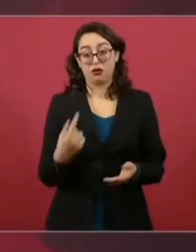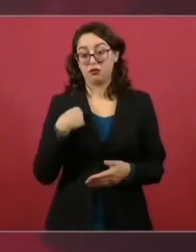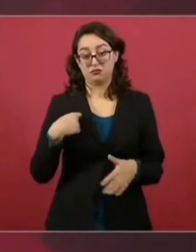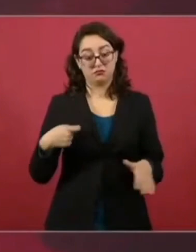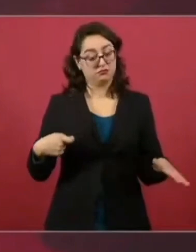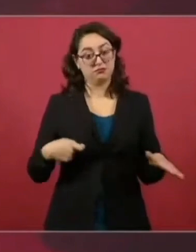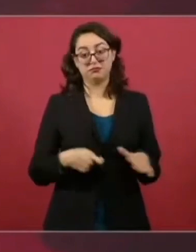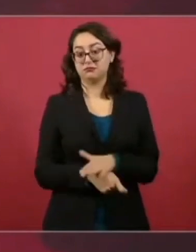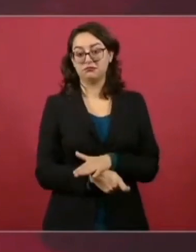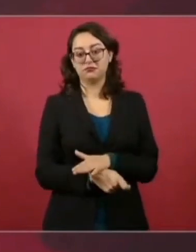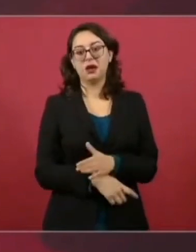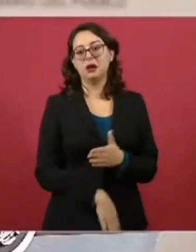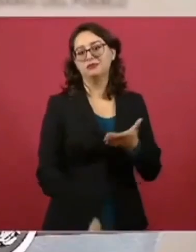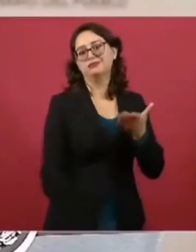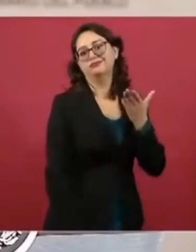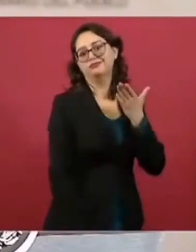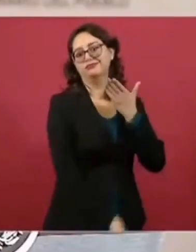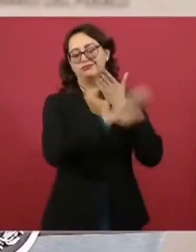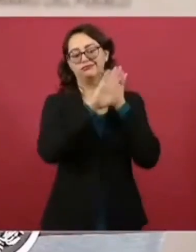se están